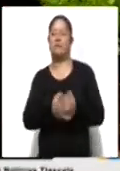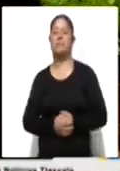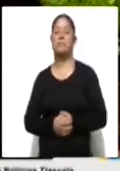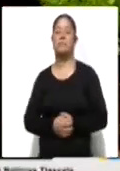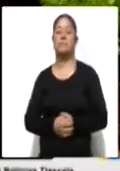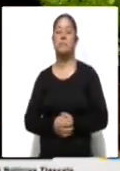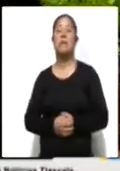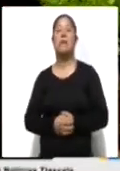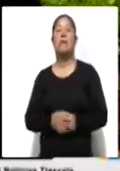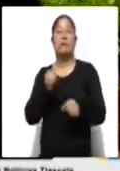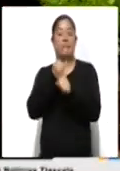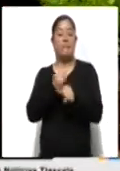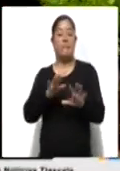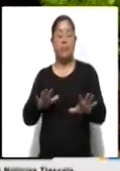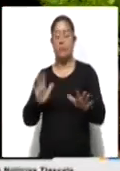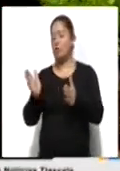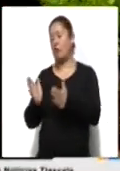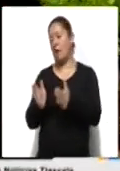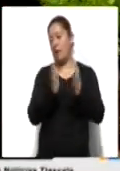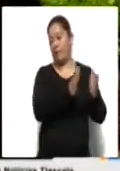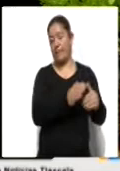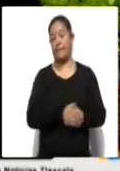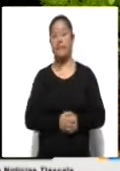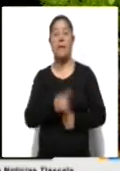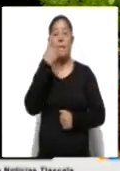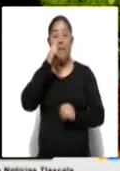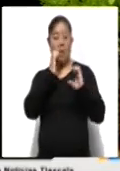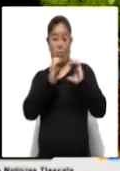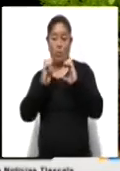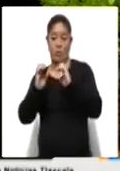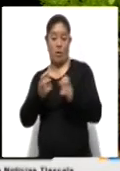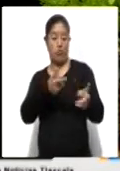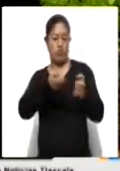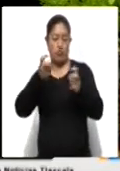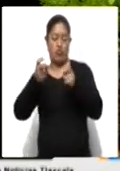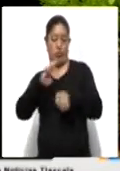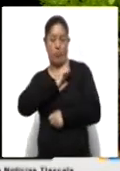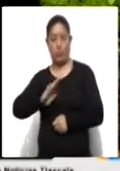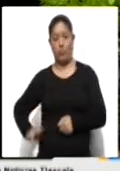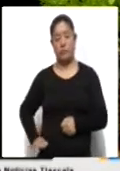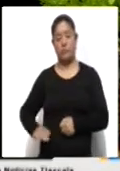Gracias. Cambiamos de información. Con el propósito de prevenir robos en escuelas del municipio de